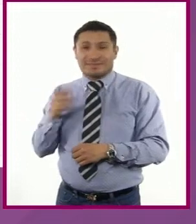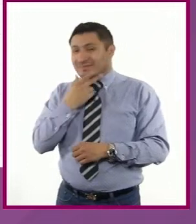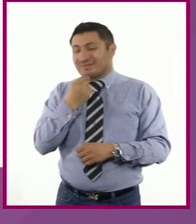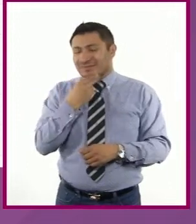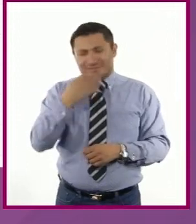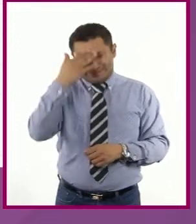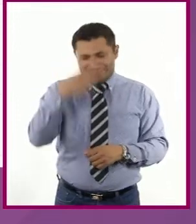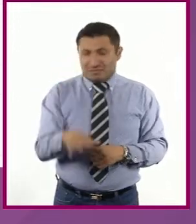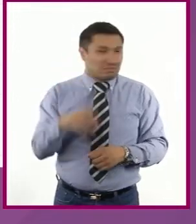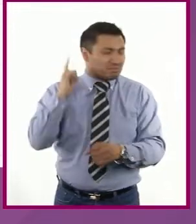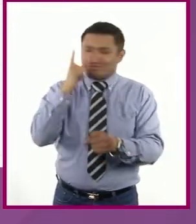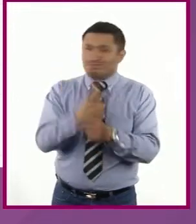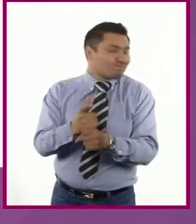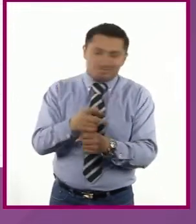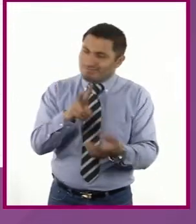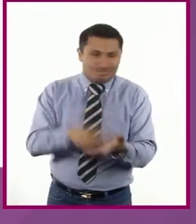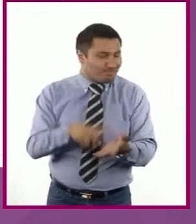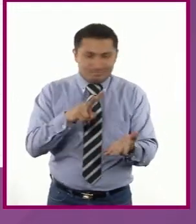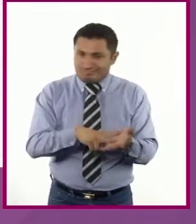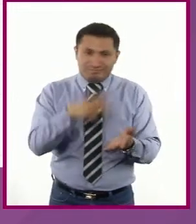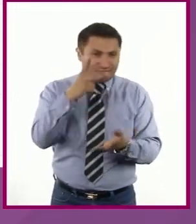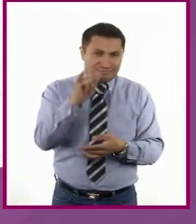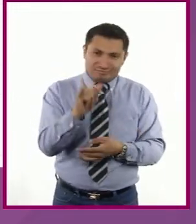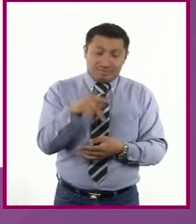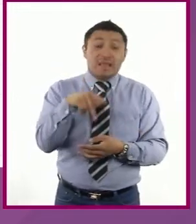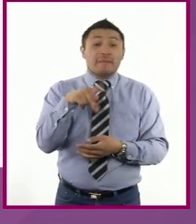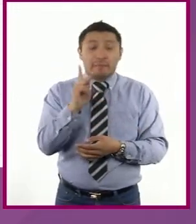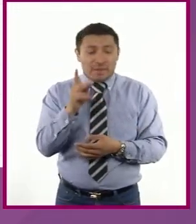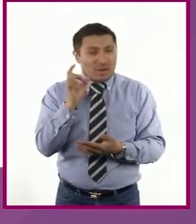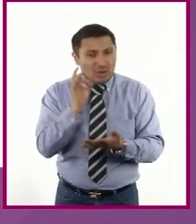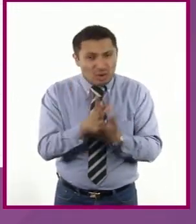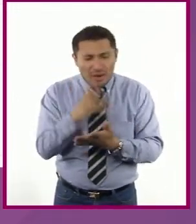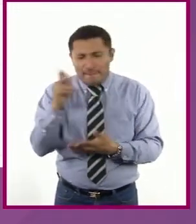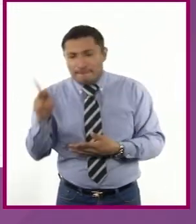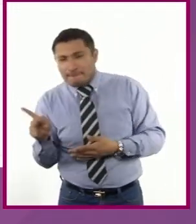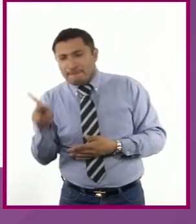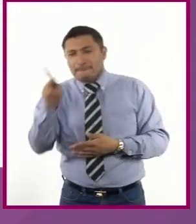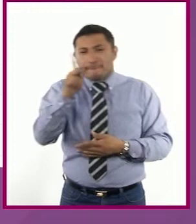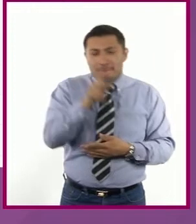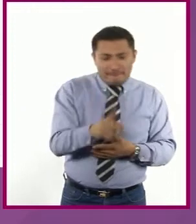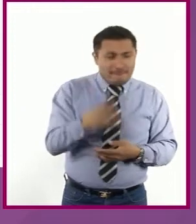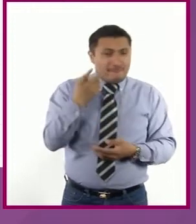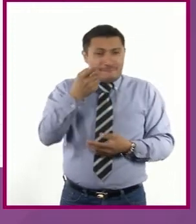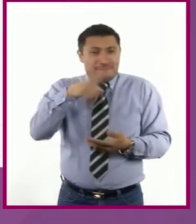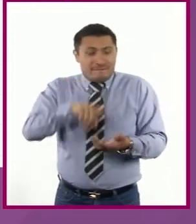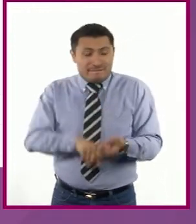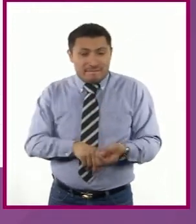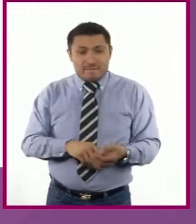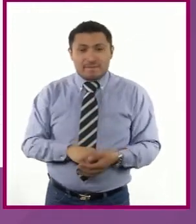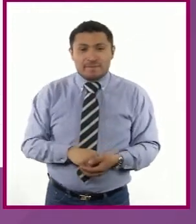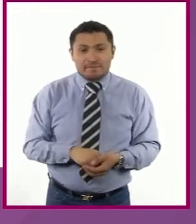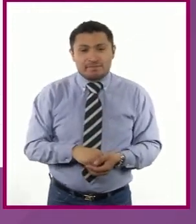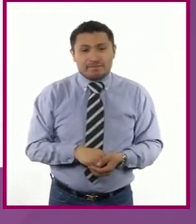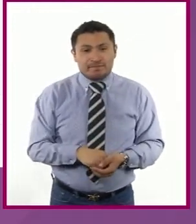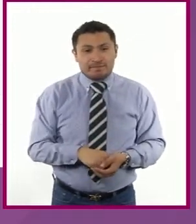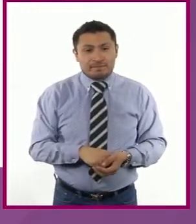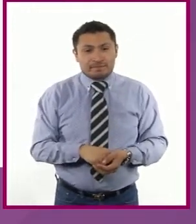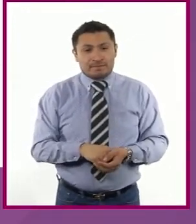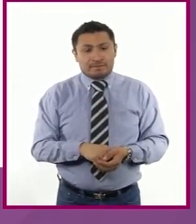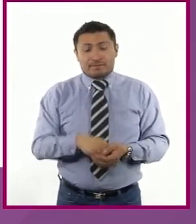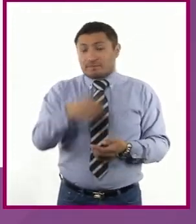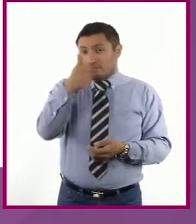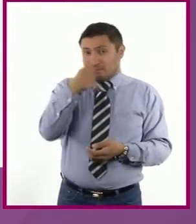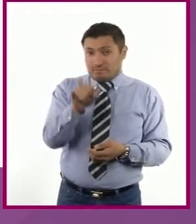no había encontrado el valor de pi, sino solo una aproximación dentro de esos límites. De